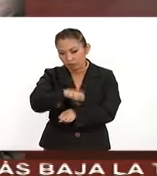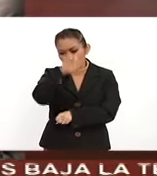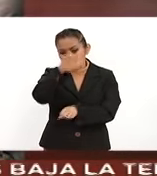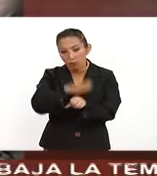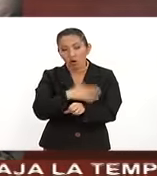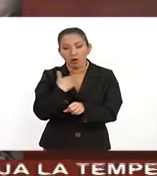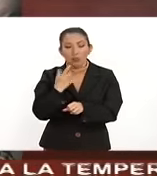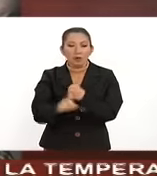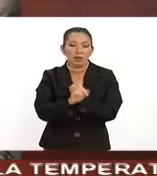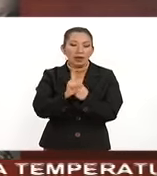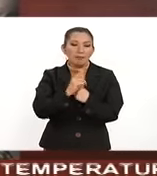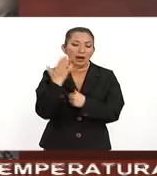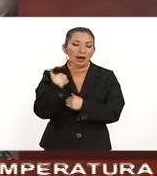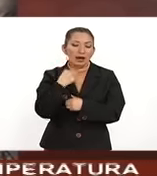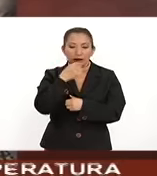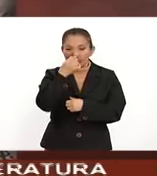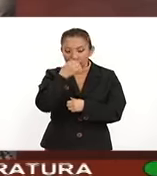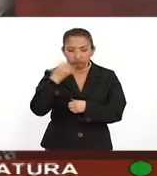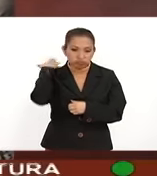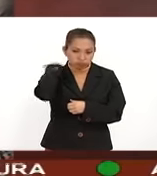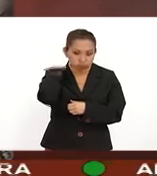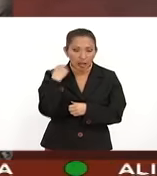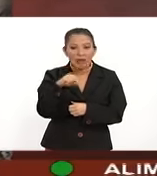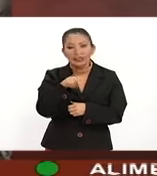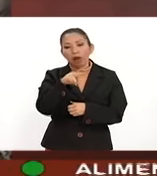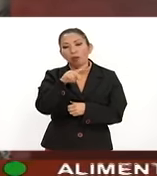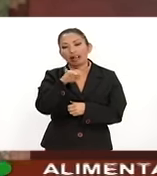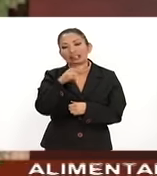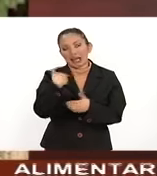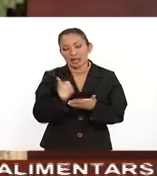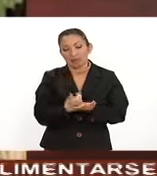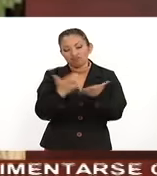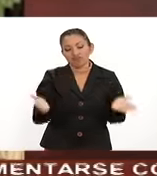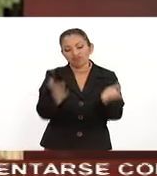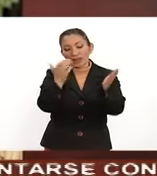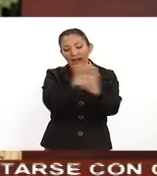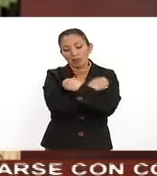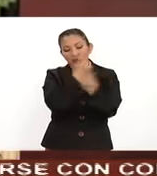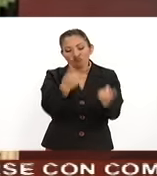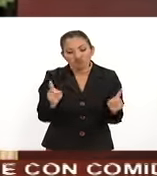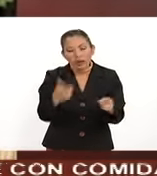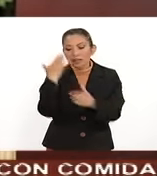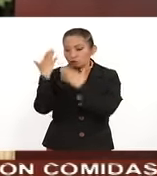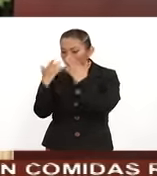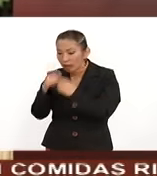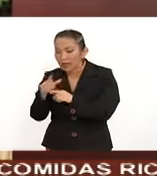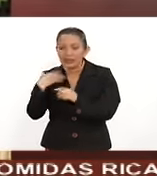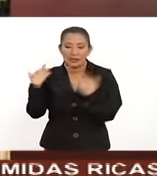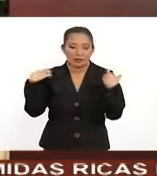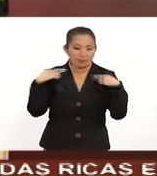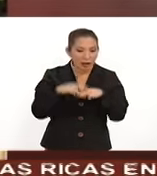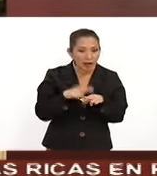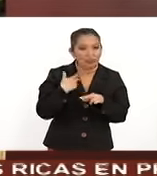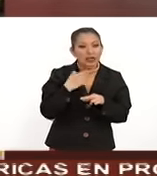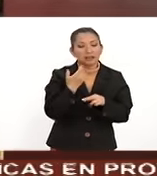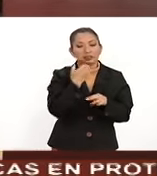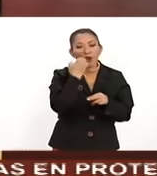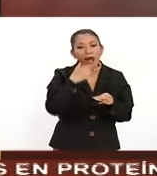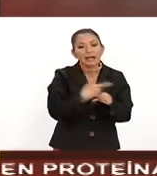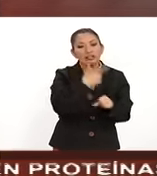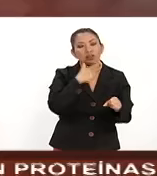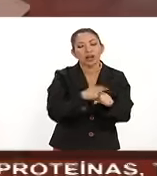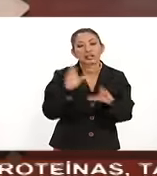una neumonía. Fue una impulsora innovadora de la educación musical en nuestro país. Estudió música y pedagogía en las Escuelas Nacional de Música y